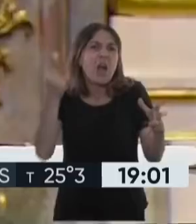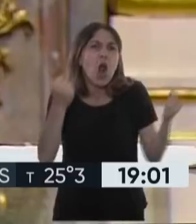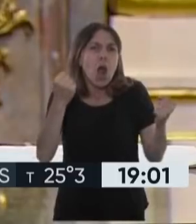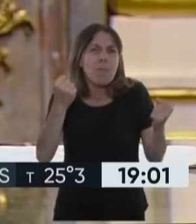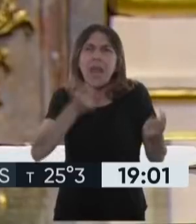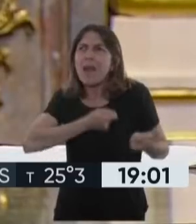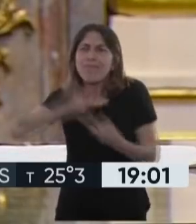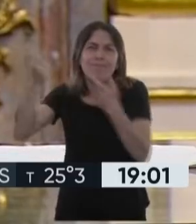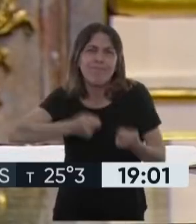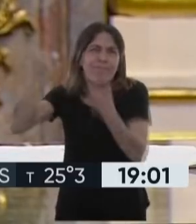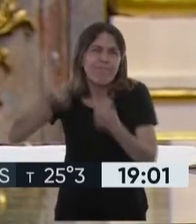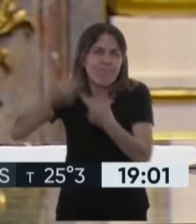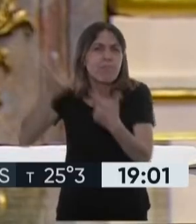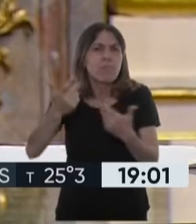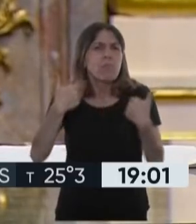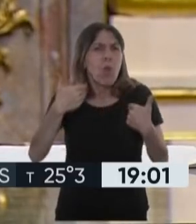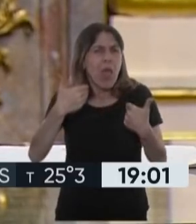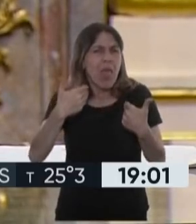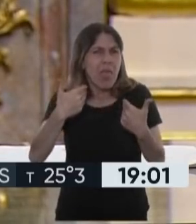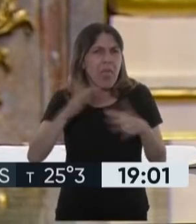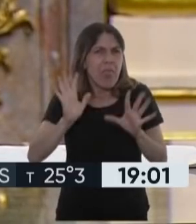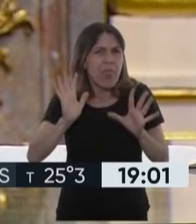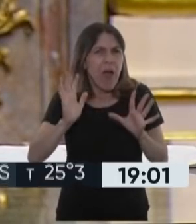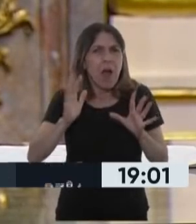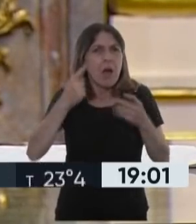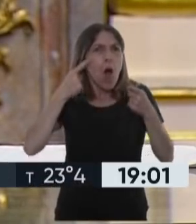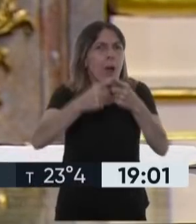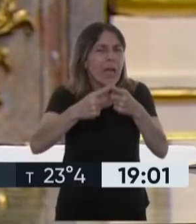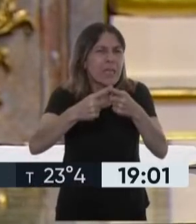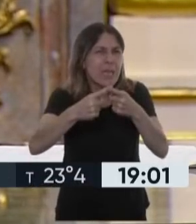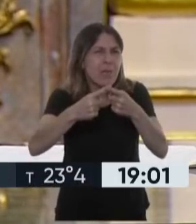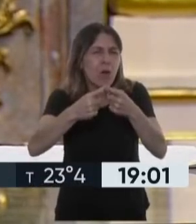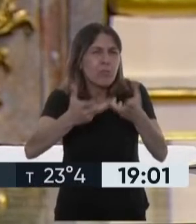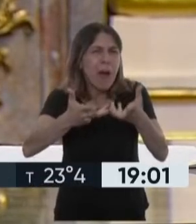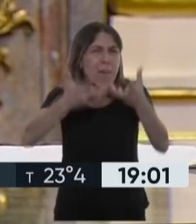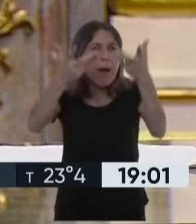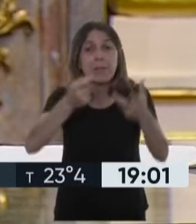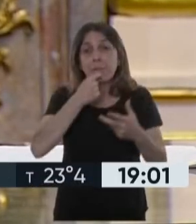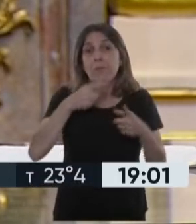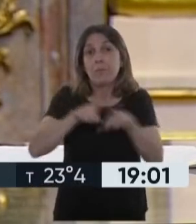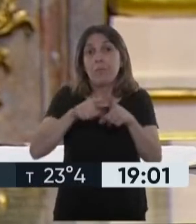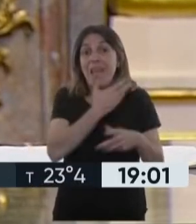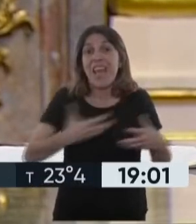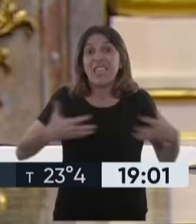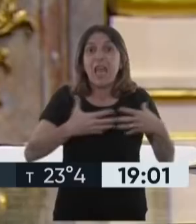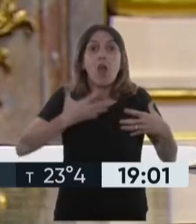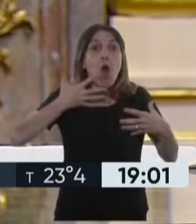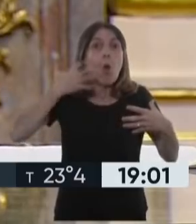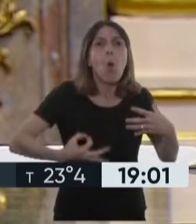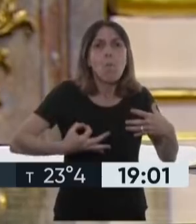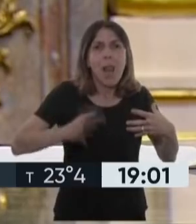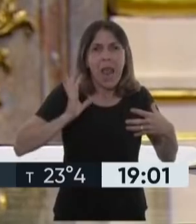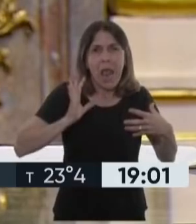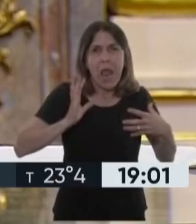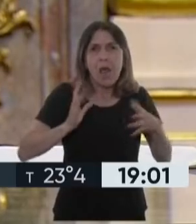que permita darle más estabilidad a las expectativas, al mismo tiempo que el Estado cumple el